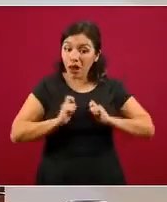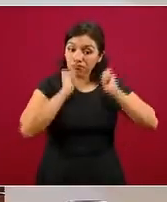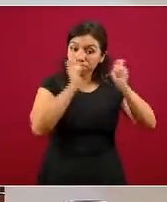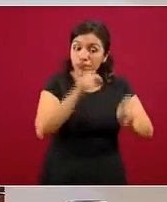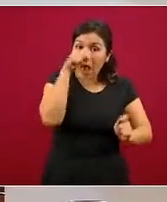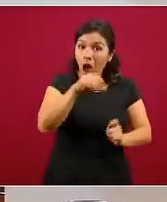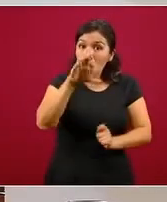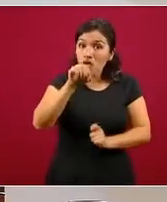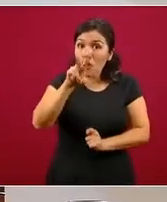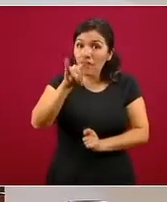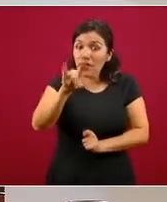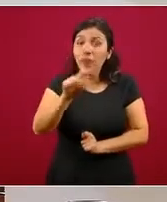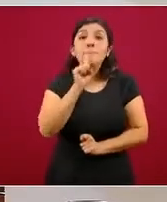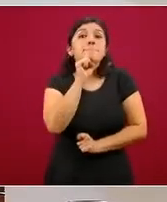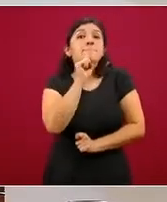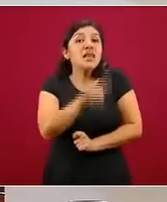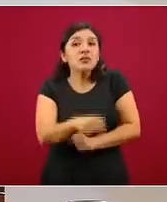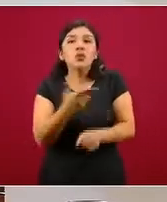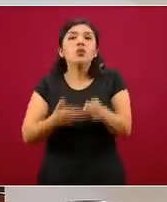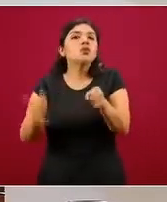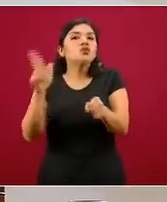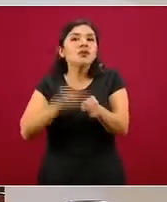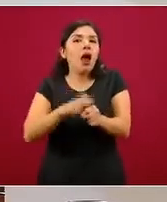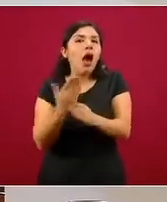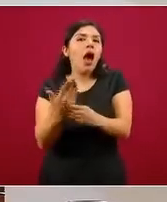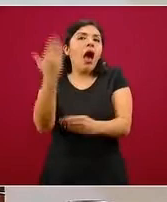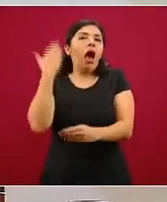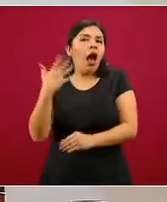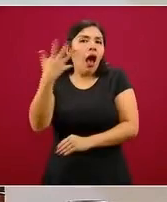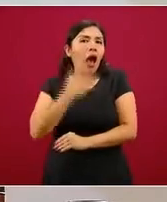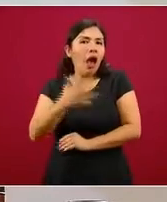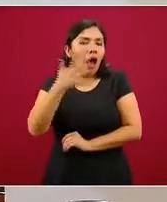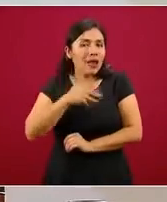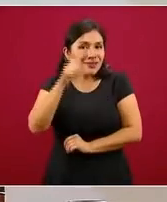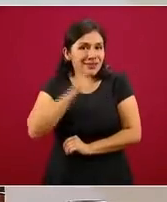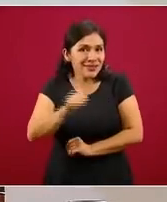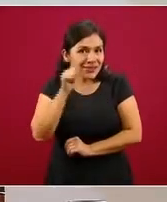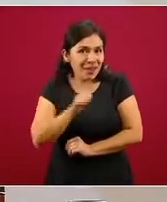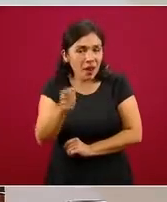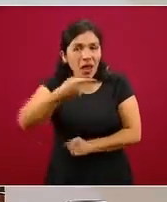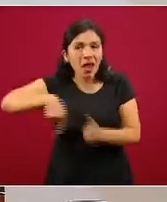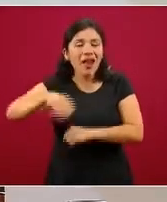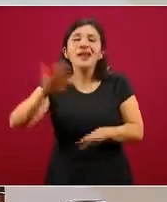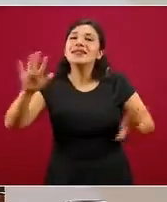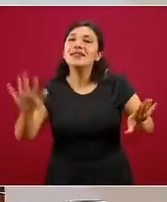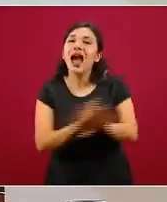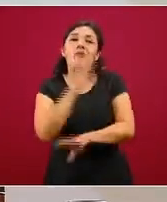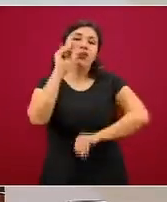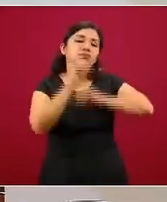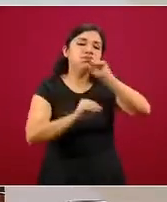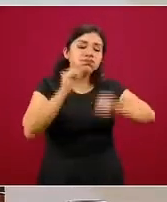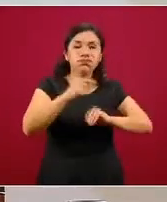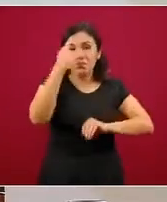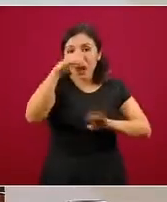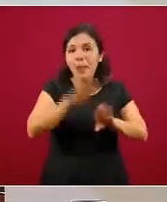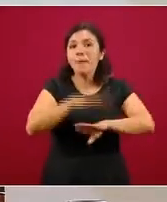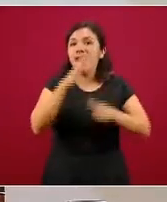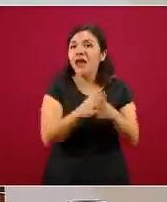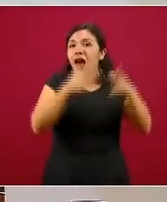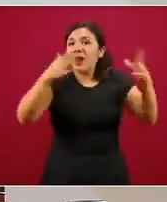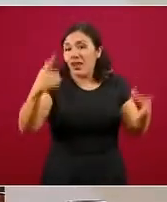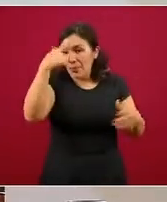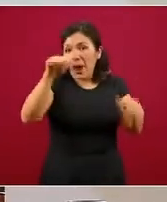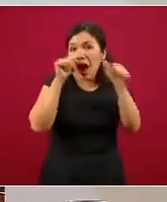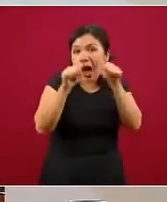COVID son los mismos hospitales que han existido siempre, que han sido adaptados para expandir las capacidades